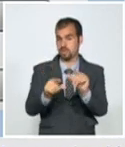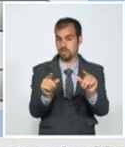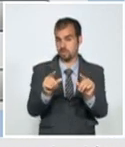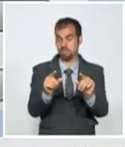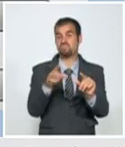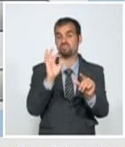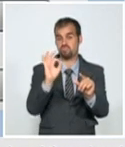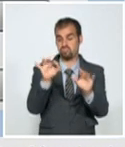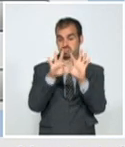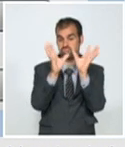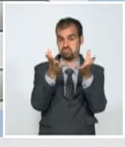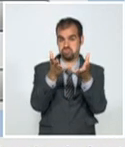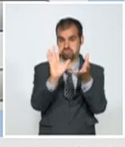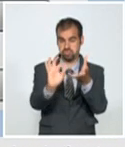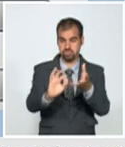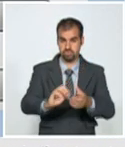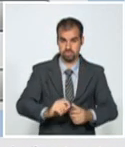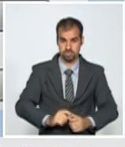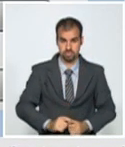COVID,